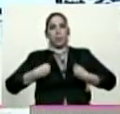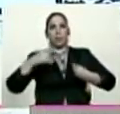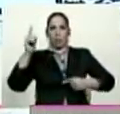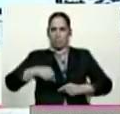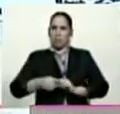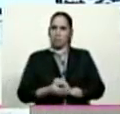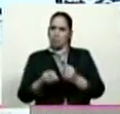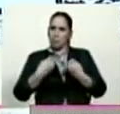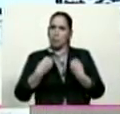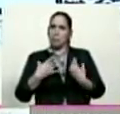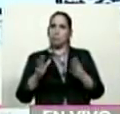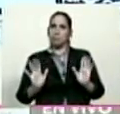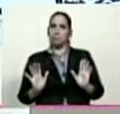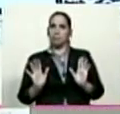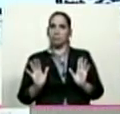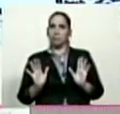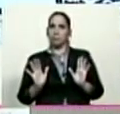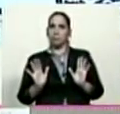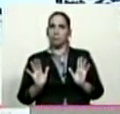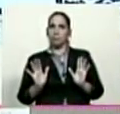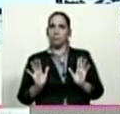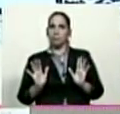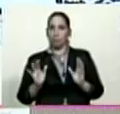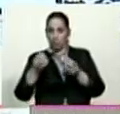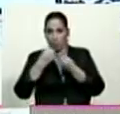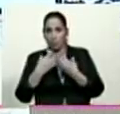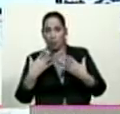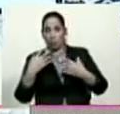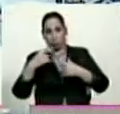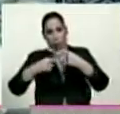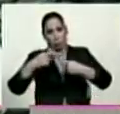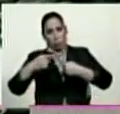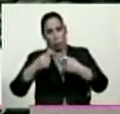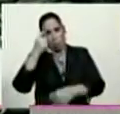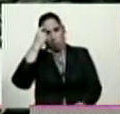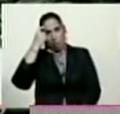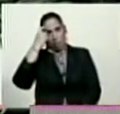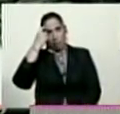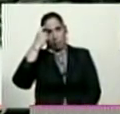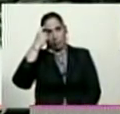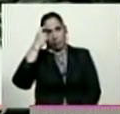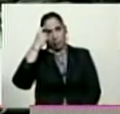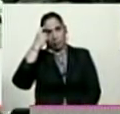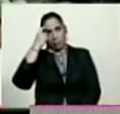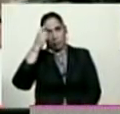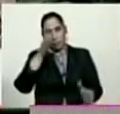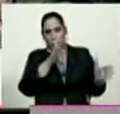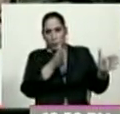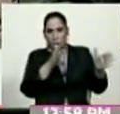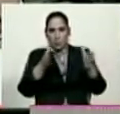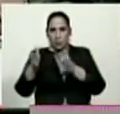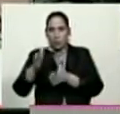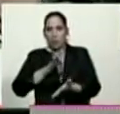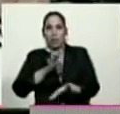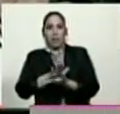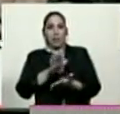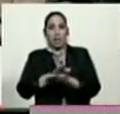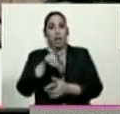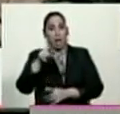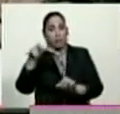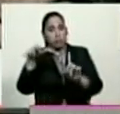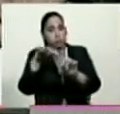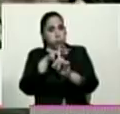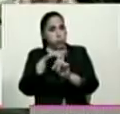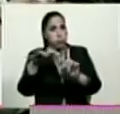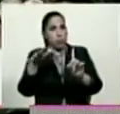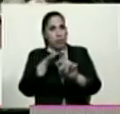bien. Y bueno, que todos estos días transcurran tranquilos. Es una provocación, fíjense ustedes,